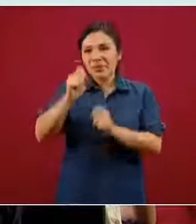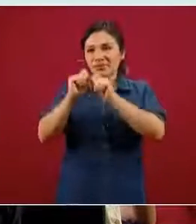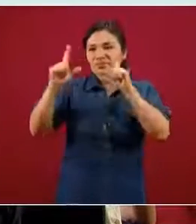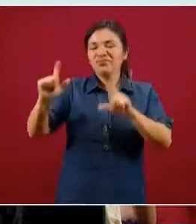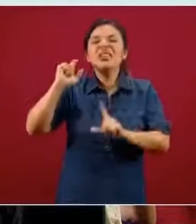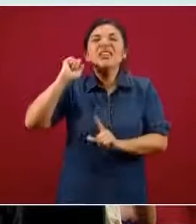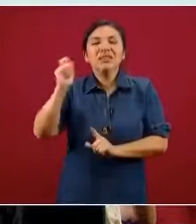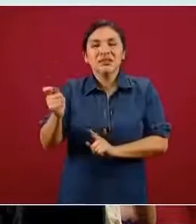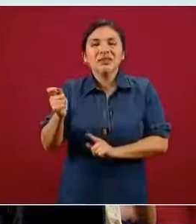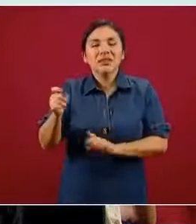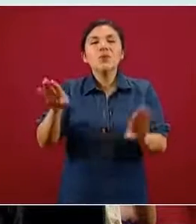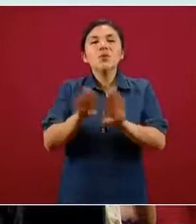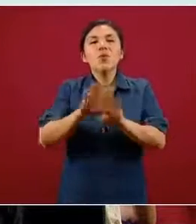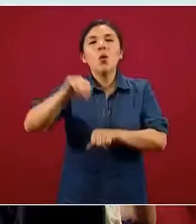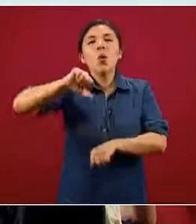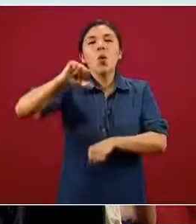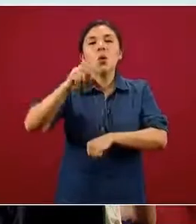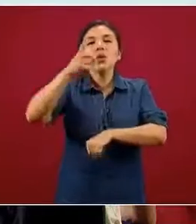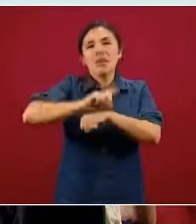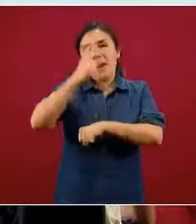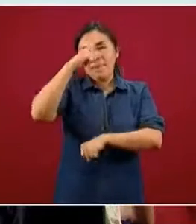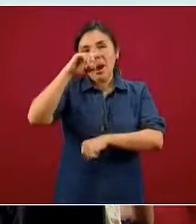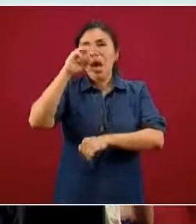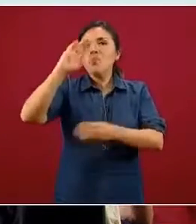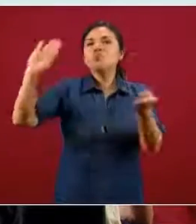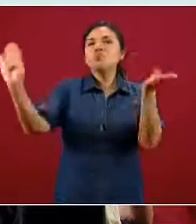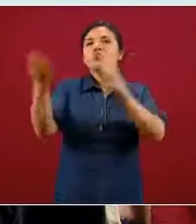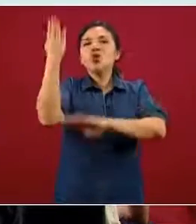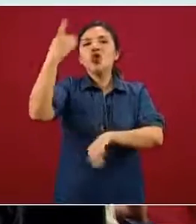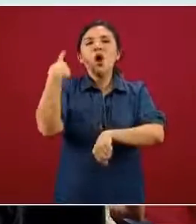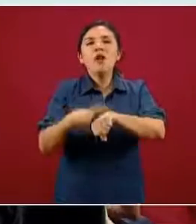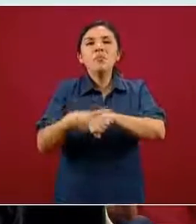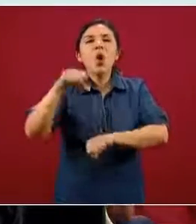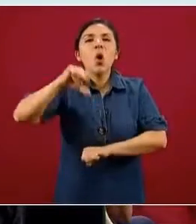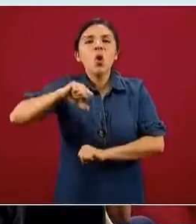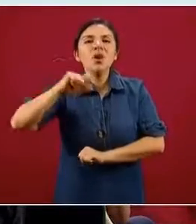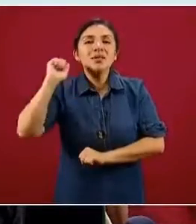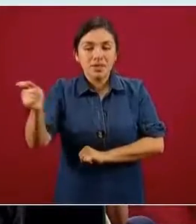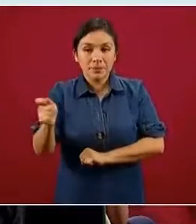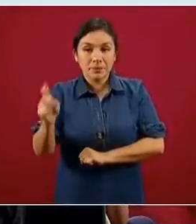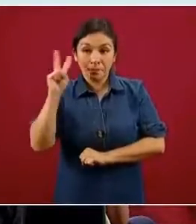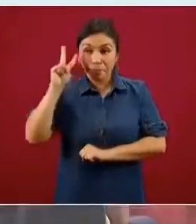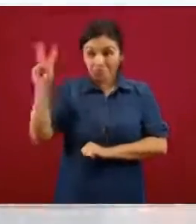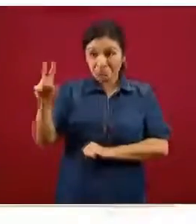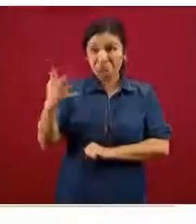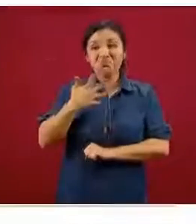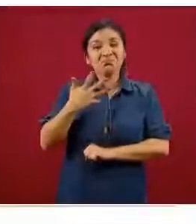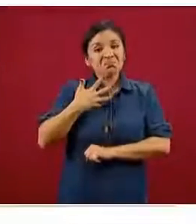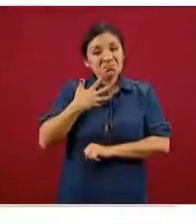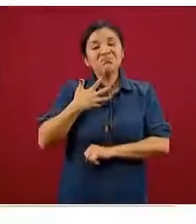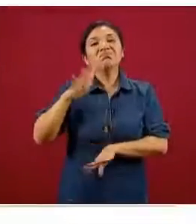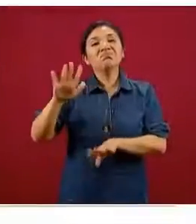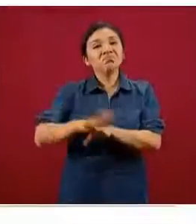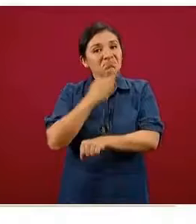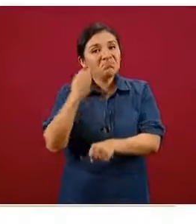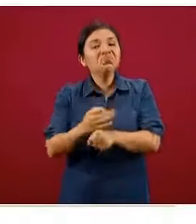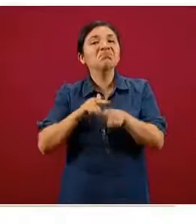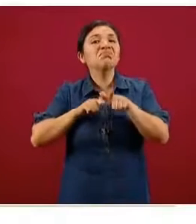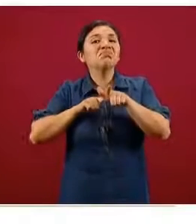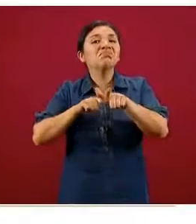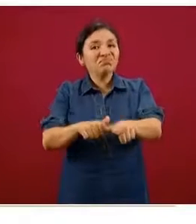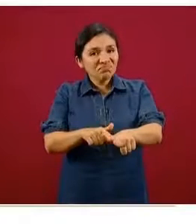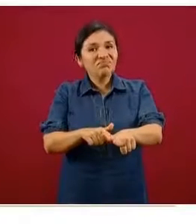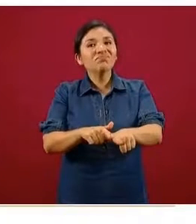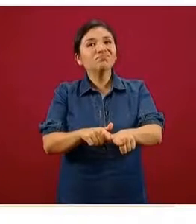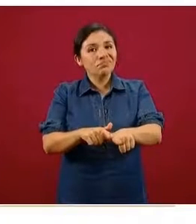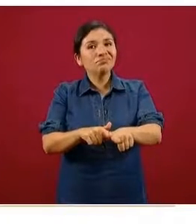que ver con la actualización del panorama mundial. Vemos esta estabilidad, pero una estabilidad que